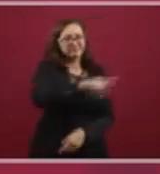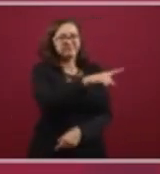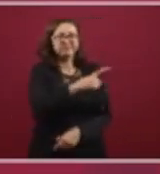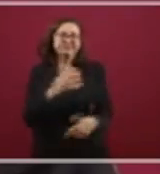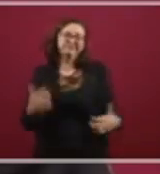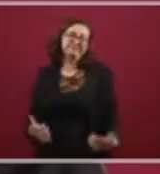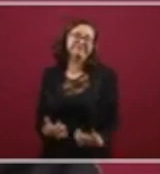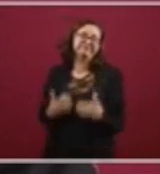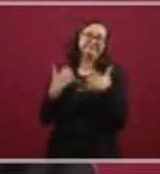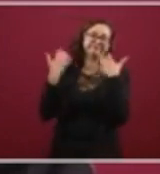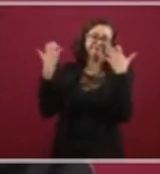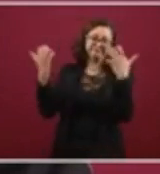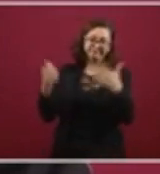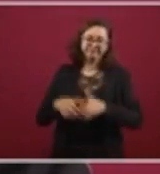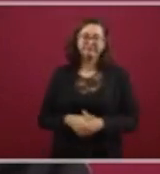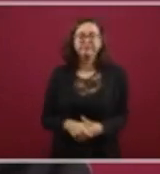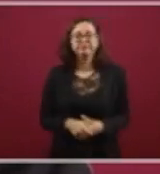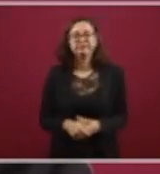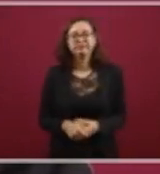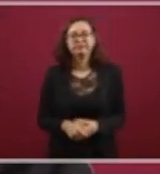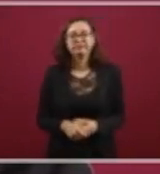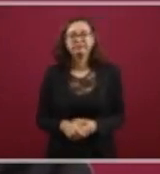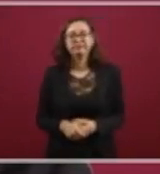todas estas